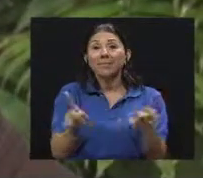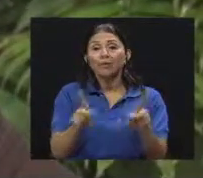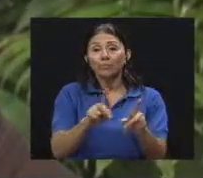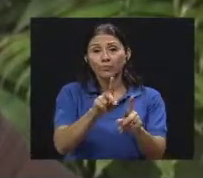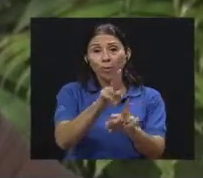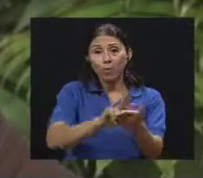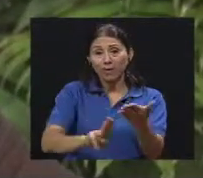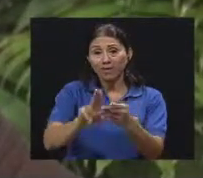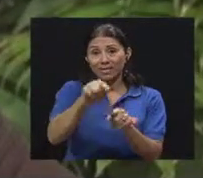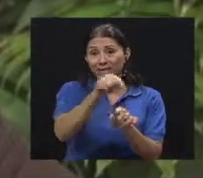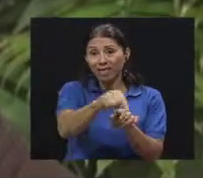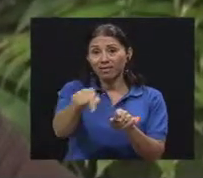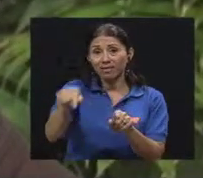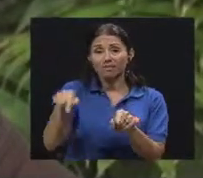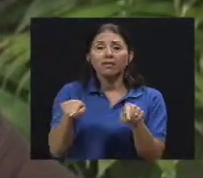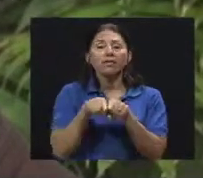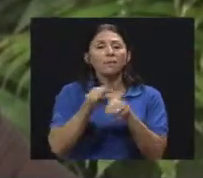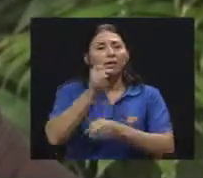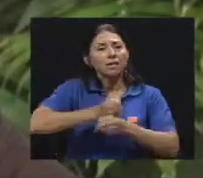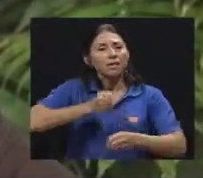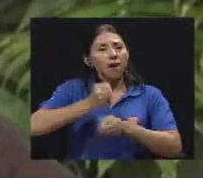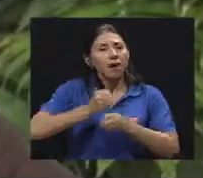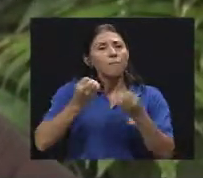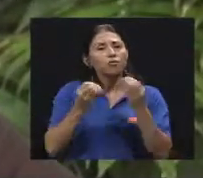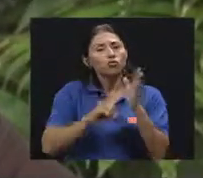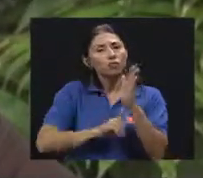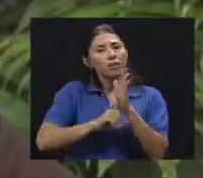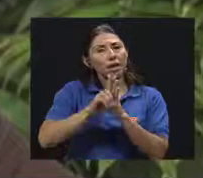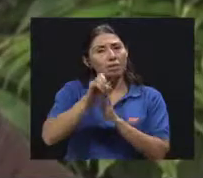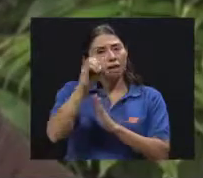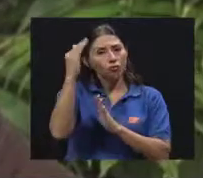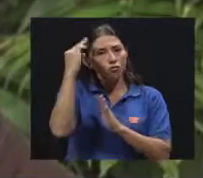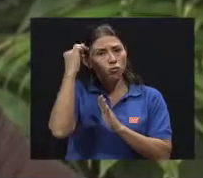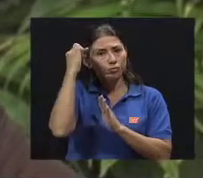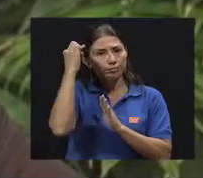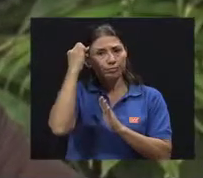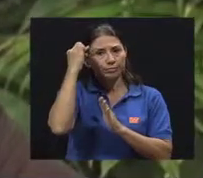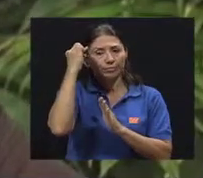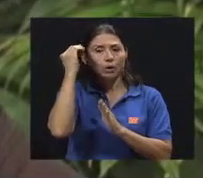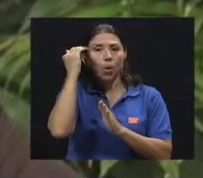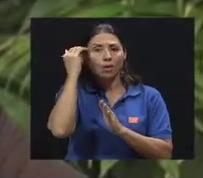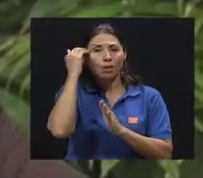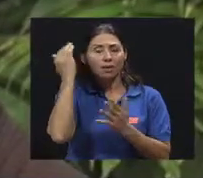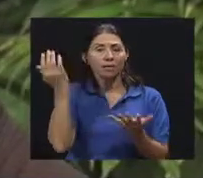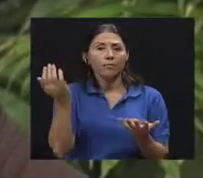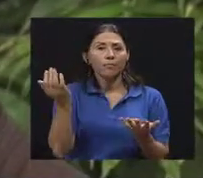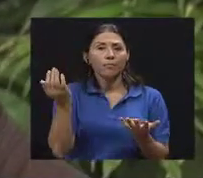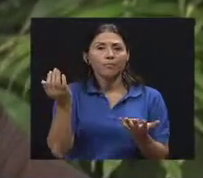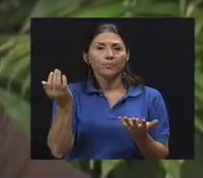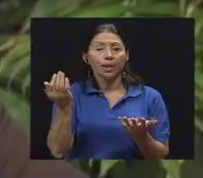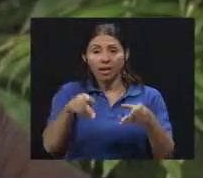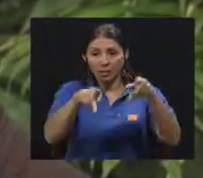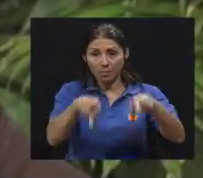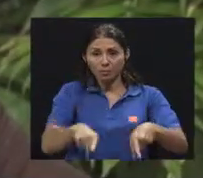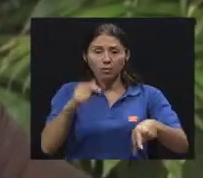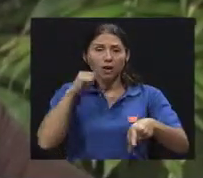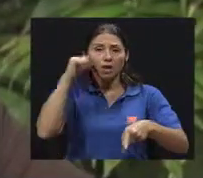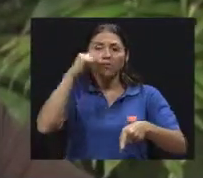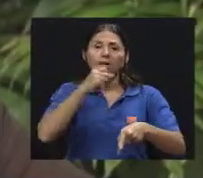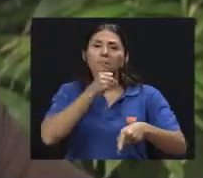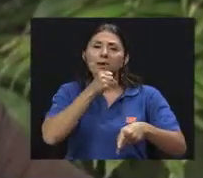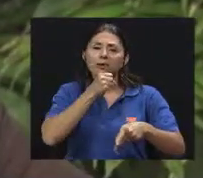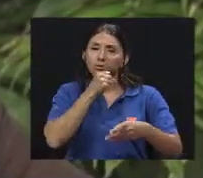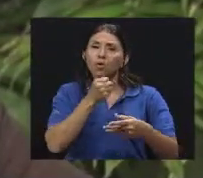las universidades también se trabaja mucho todo lo que tiene que ver con el desarrollo cognitivo, ¿verdad? permitirle a la persona